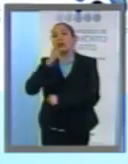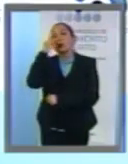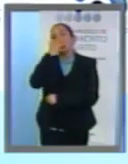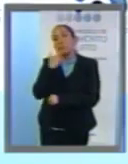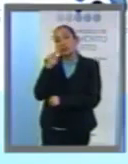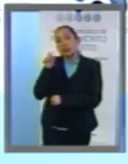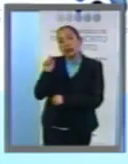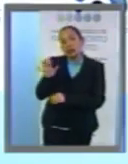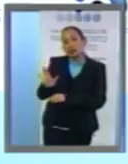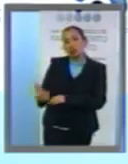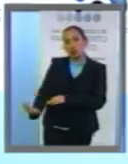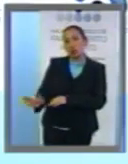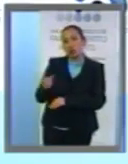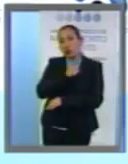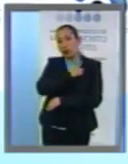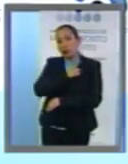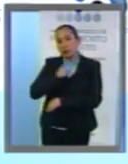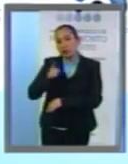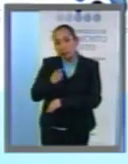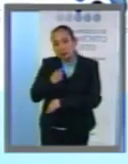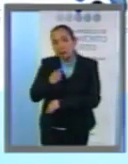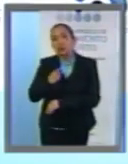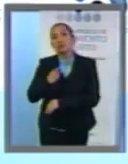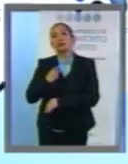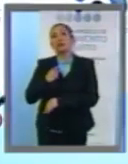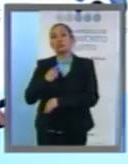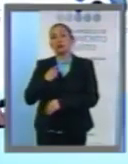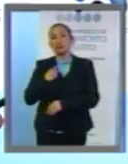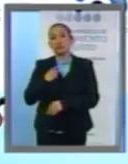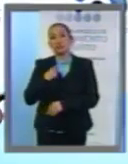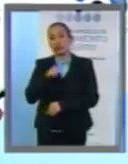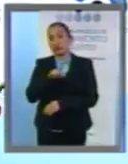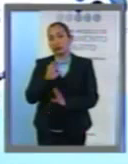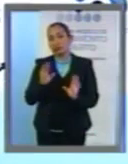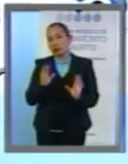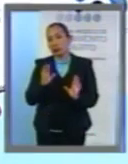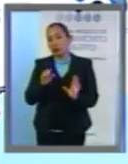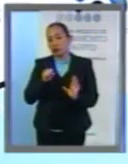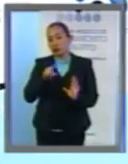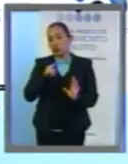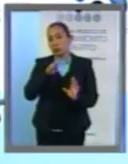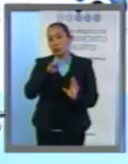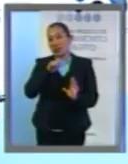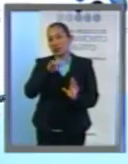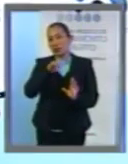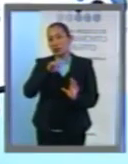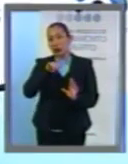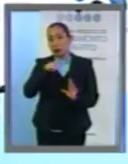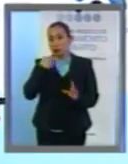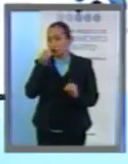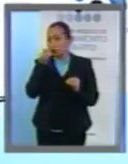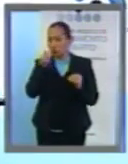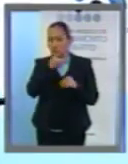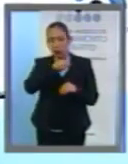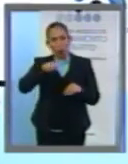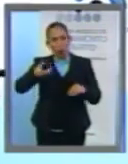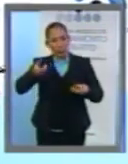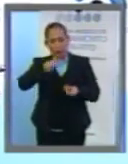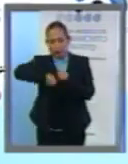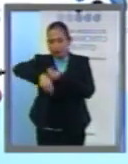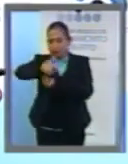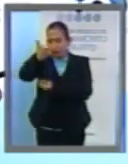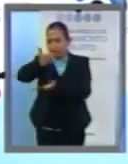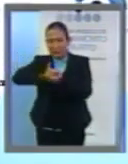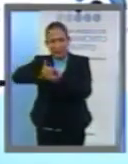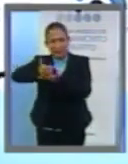lo que corresponde a la deuda subnacional. Y esto es otro aspecto que va a dar mucho orden al manejo de las finanzas